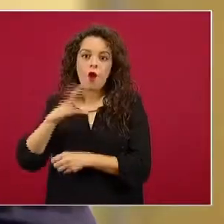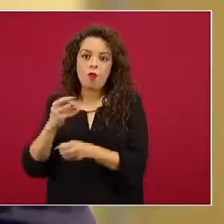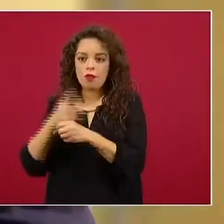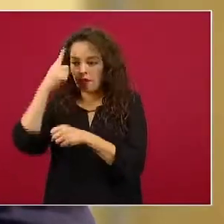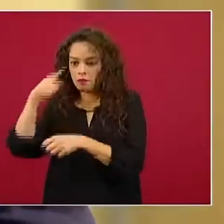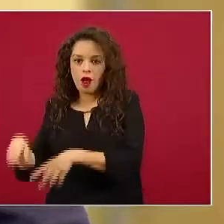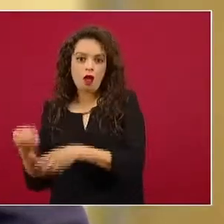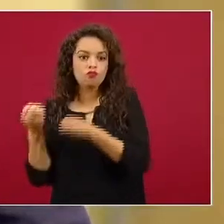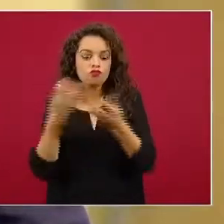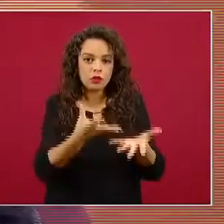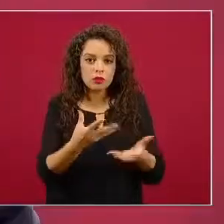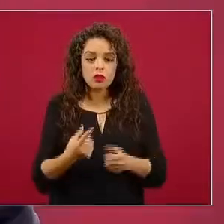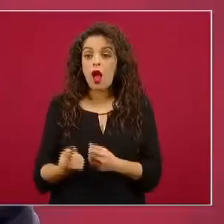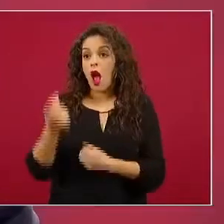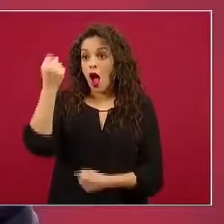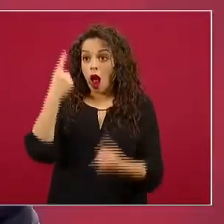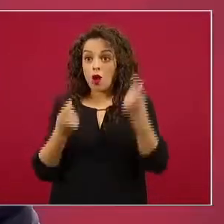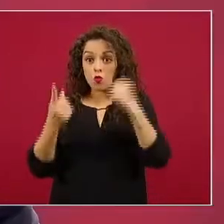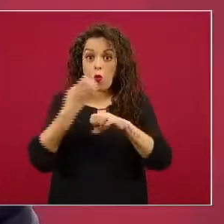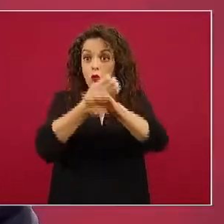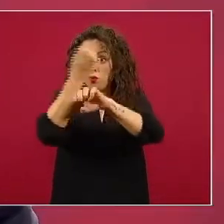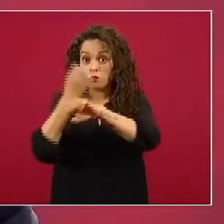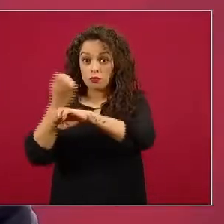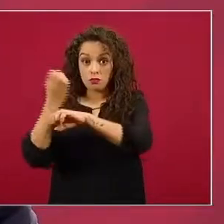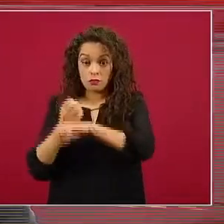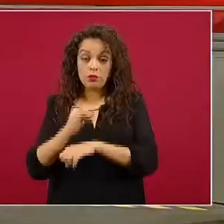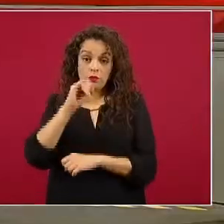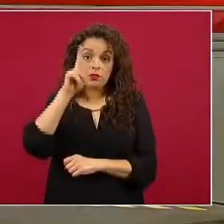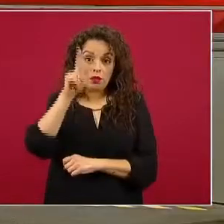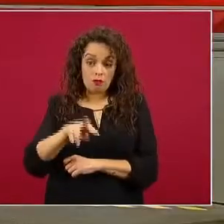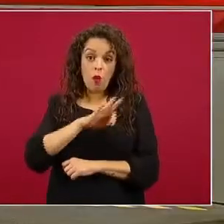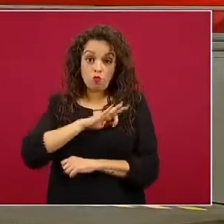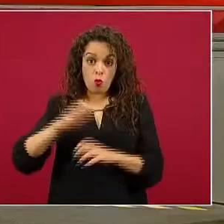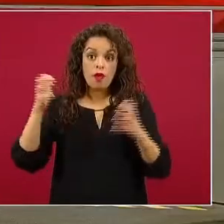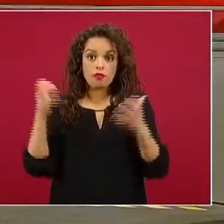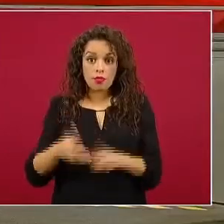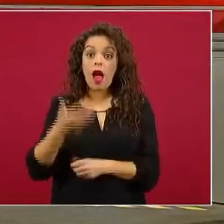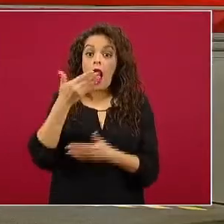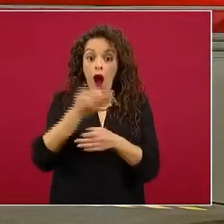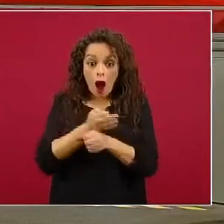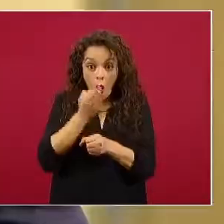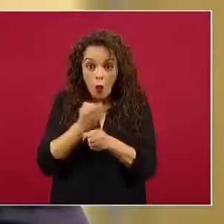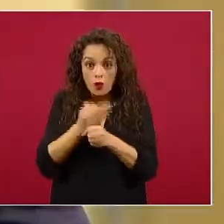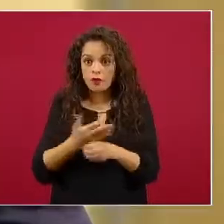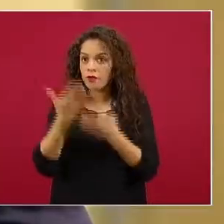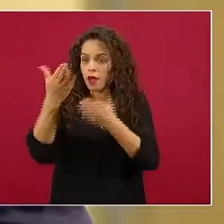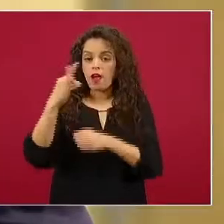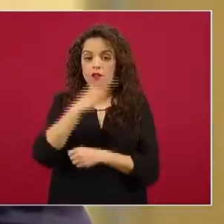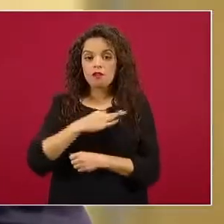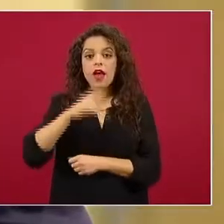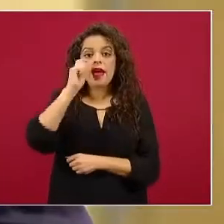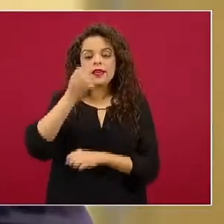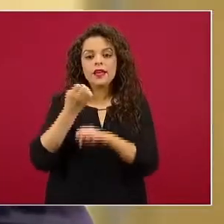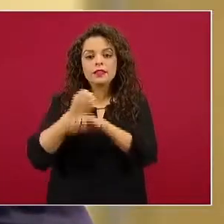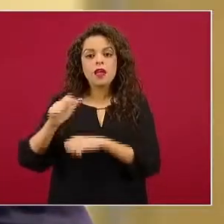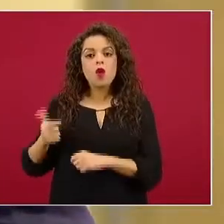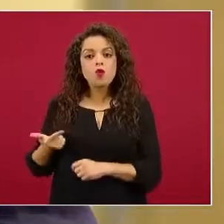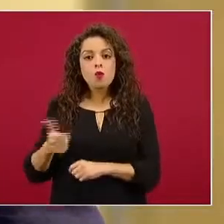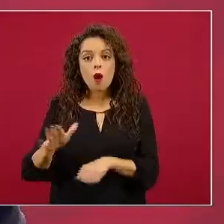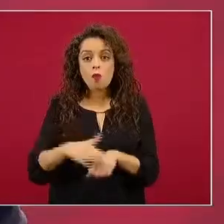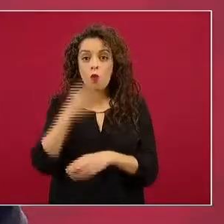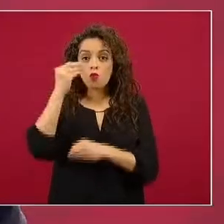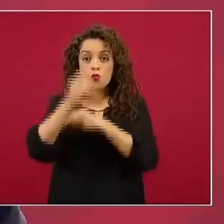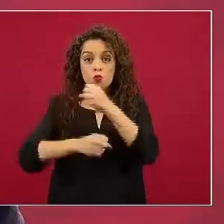lo han logrado, y quiero felicitar al estado de Guanajuato, que ya por muchos años ha implantado un esquema